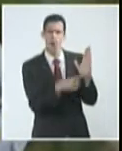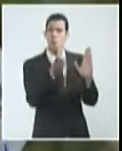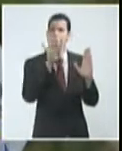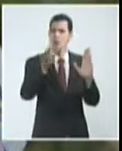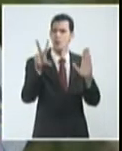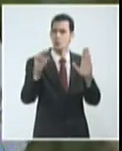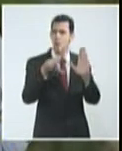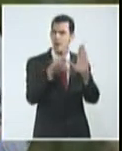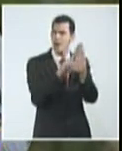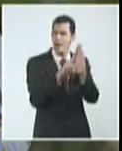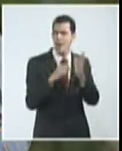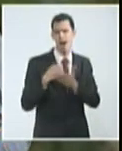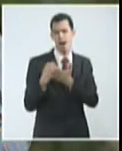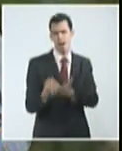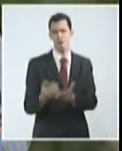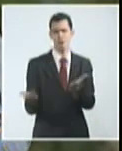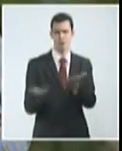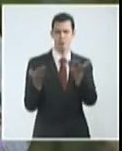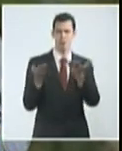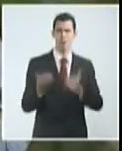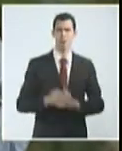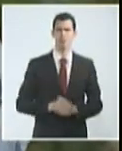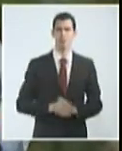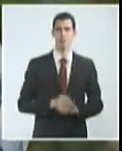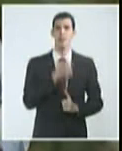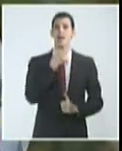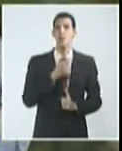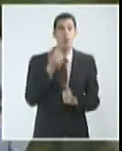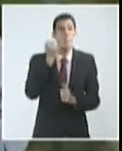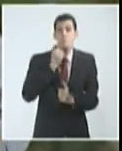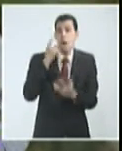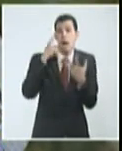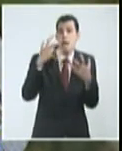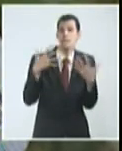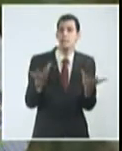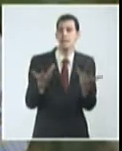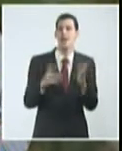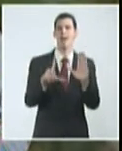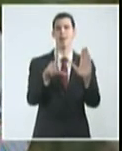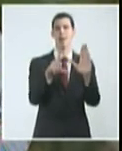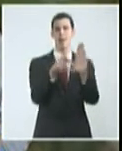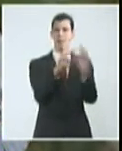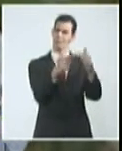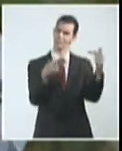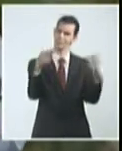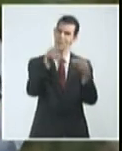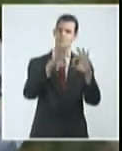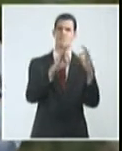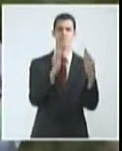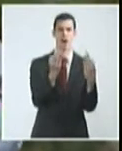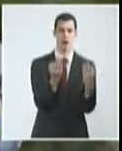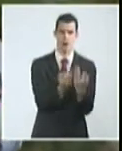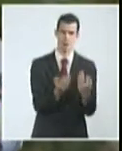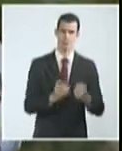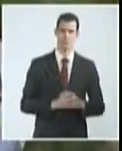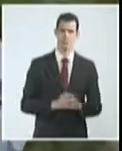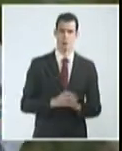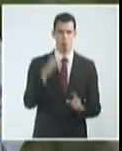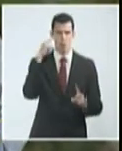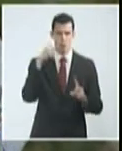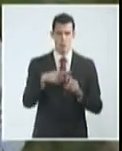multiplica la participación. Todos estos son un grupo de elementos que denotan que desde este